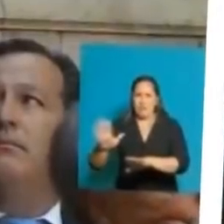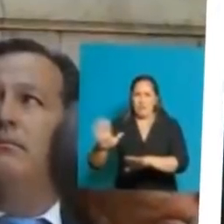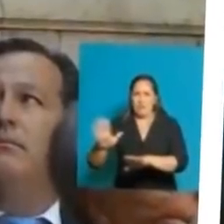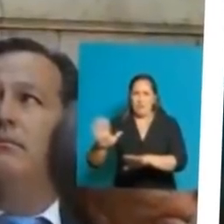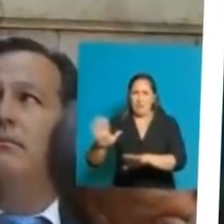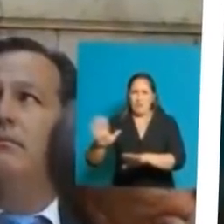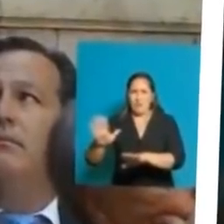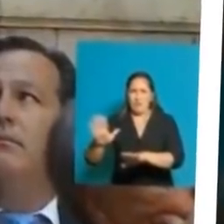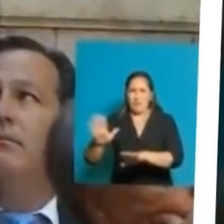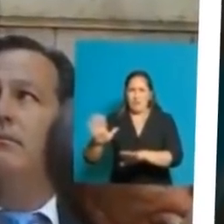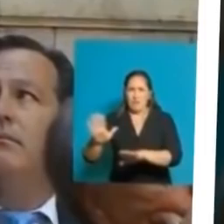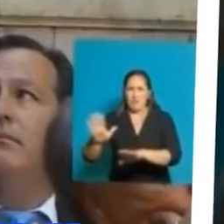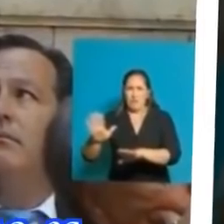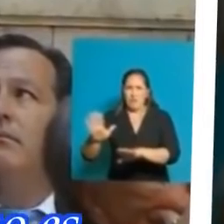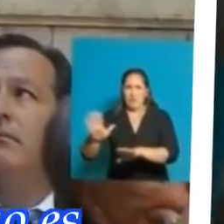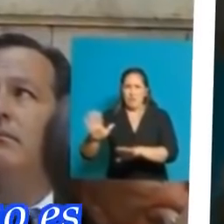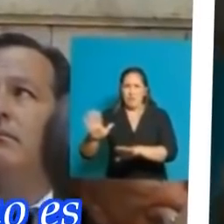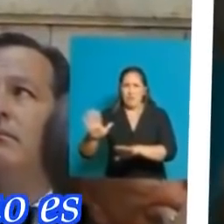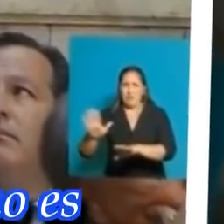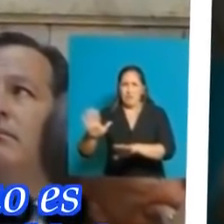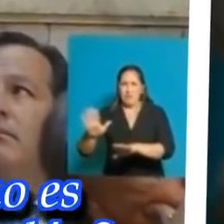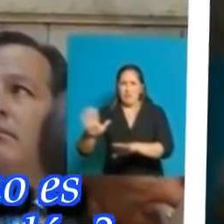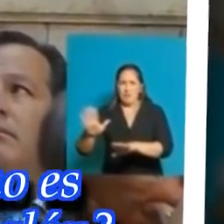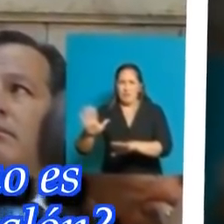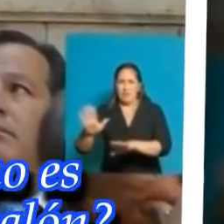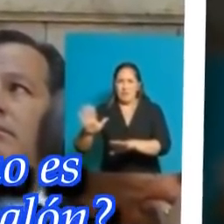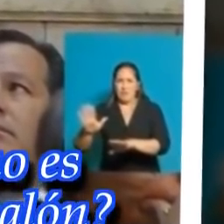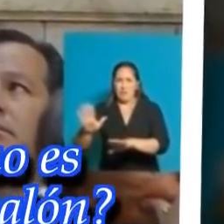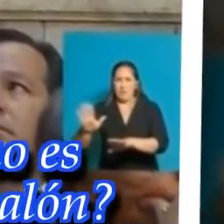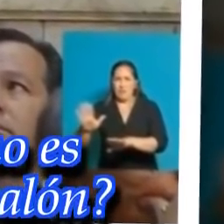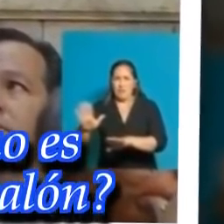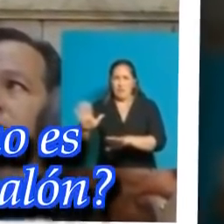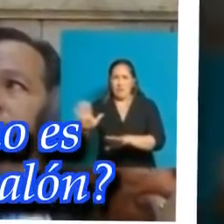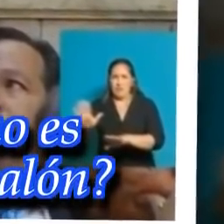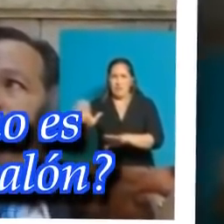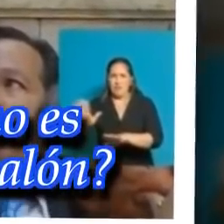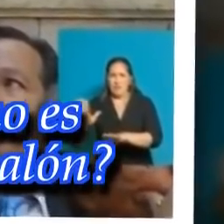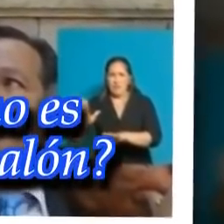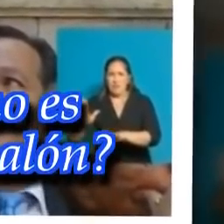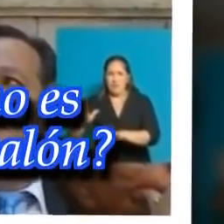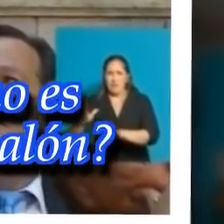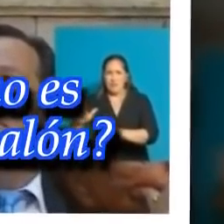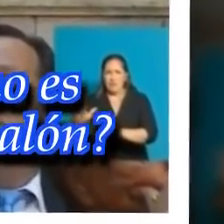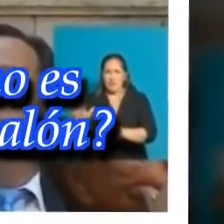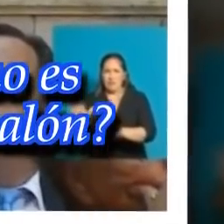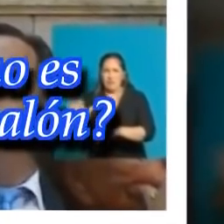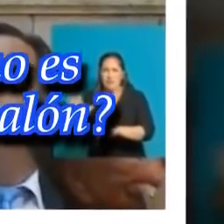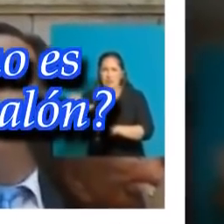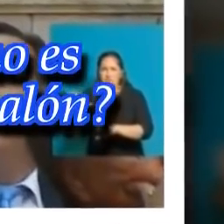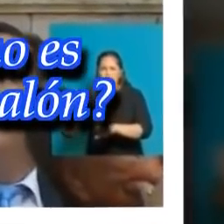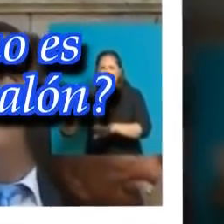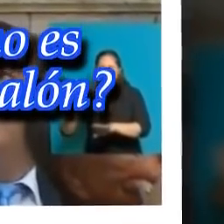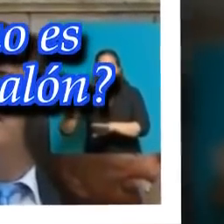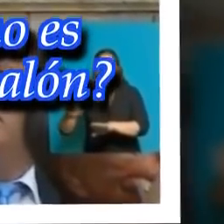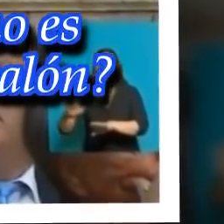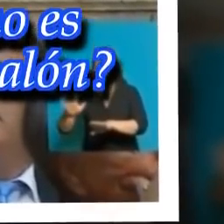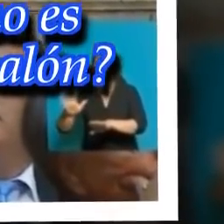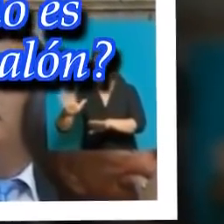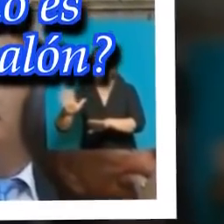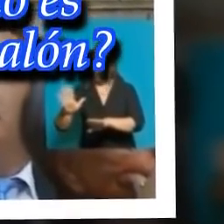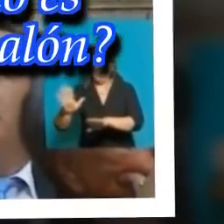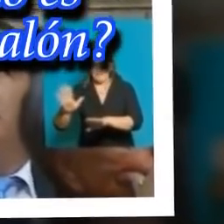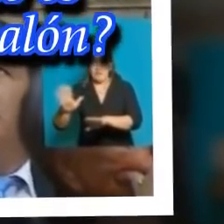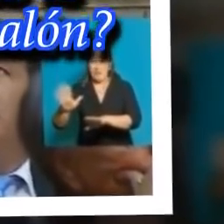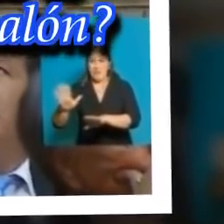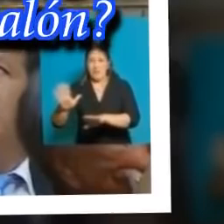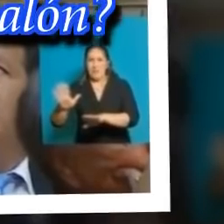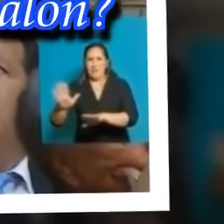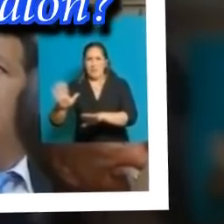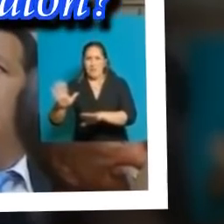Perdón, me dicen que usted no es diputada. ¿Podría retirarse del salón?